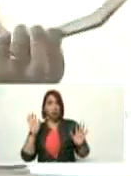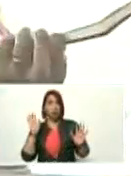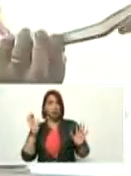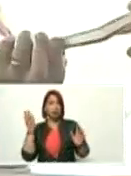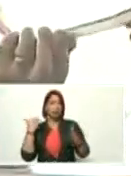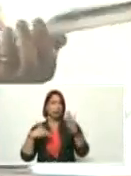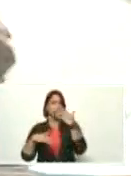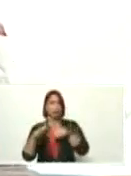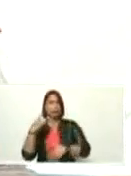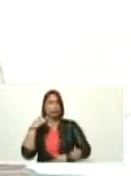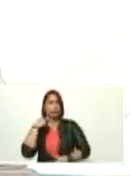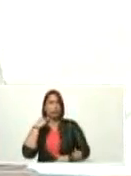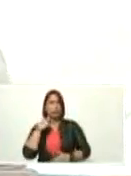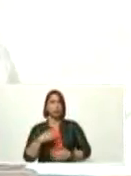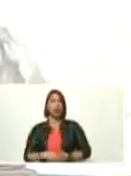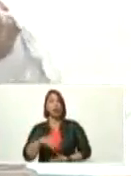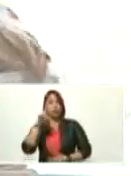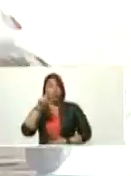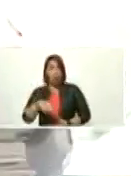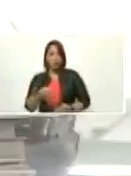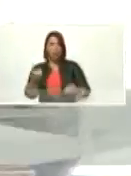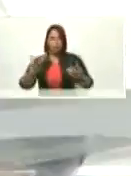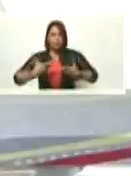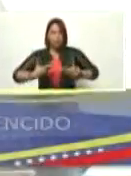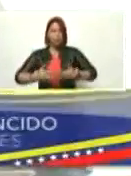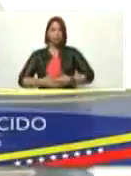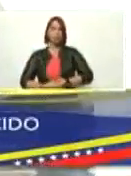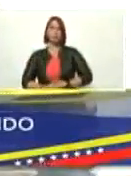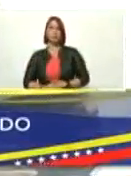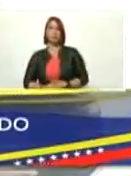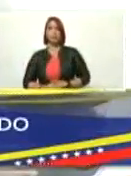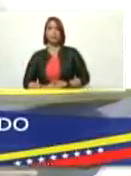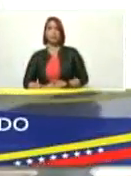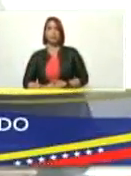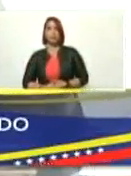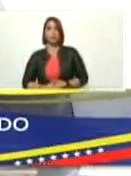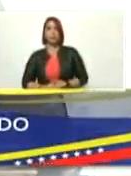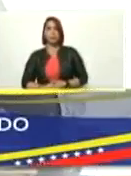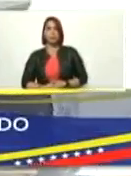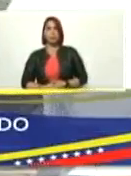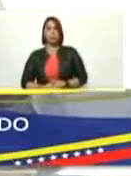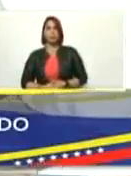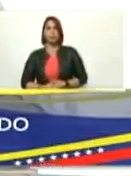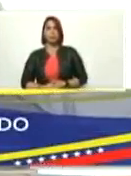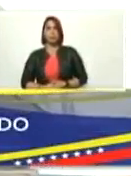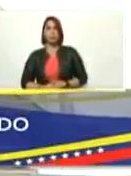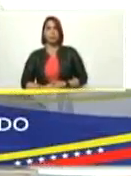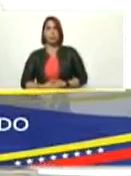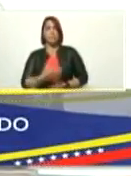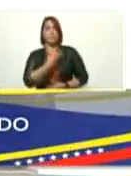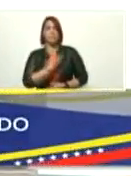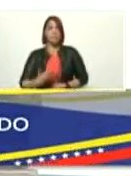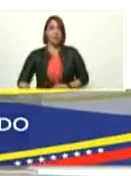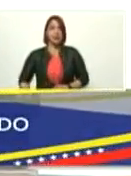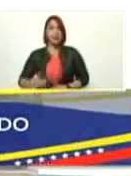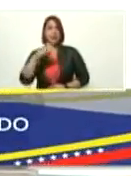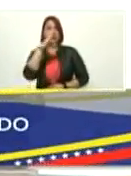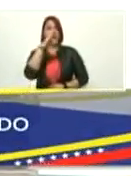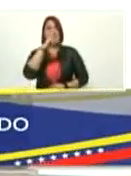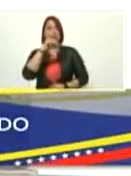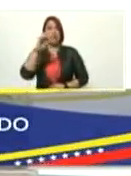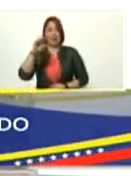nazis. También me regala el presidente Pedro Calzadilla,